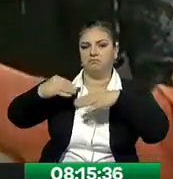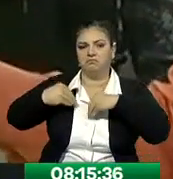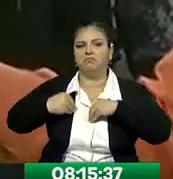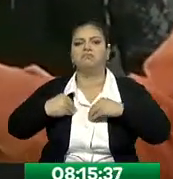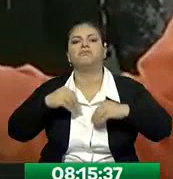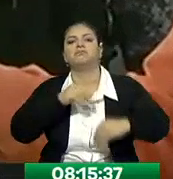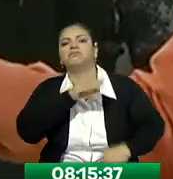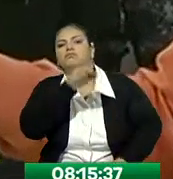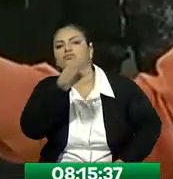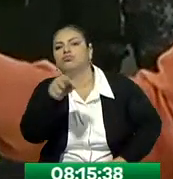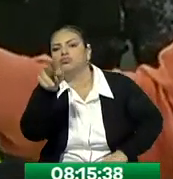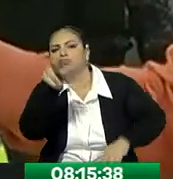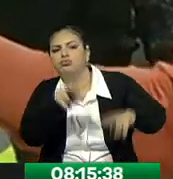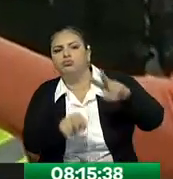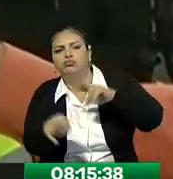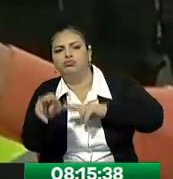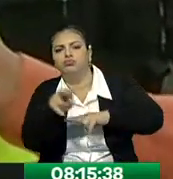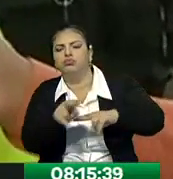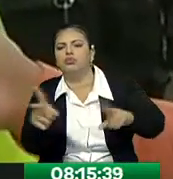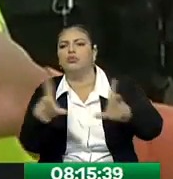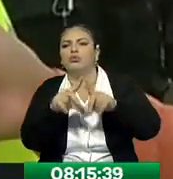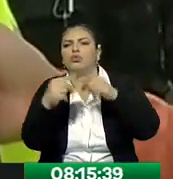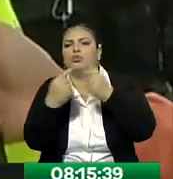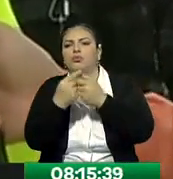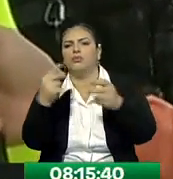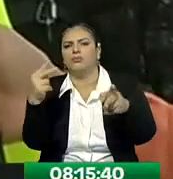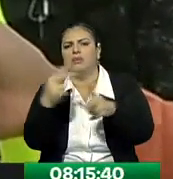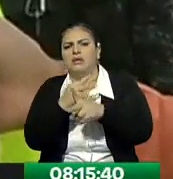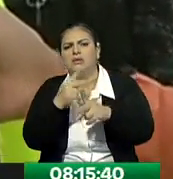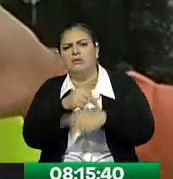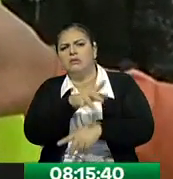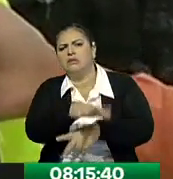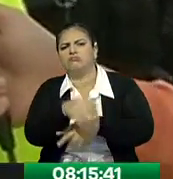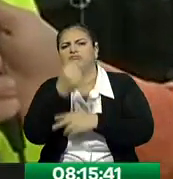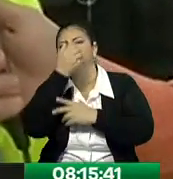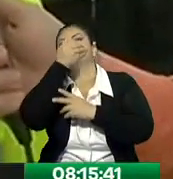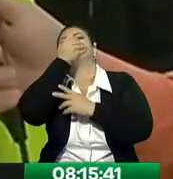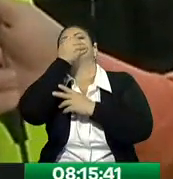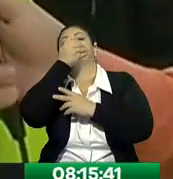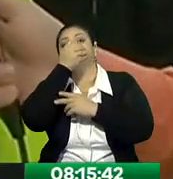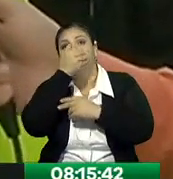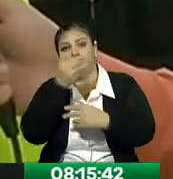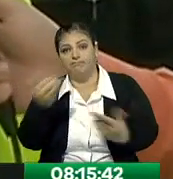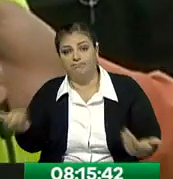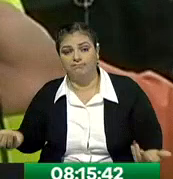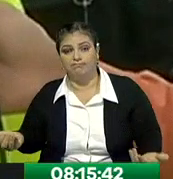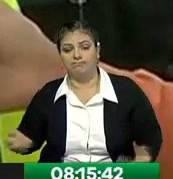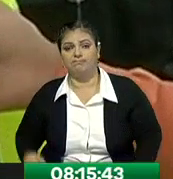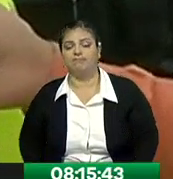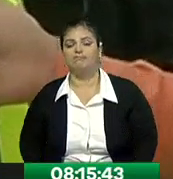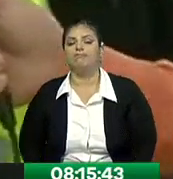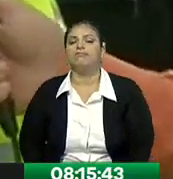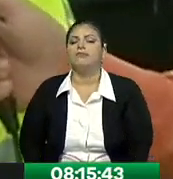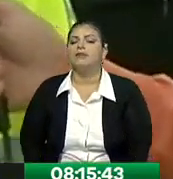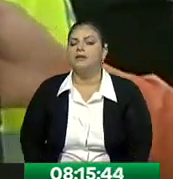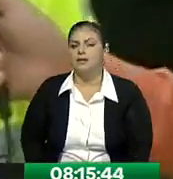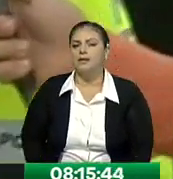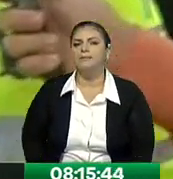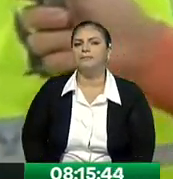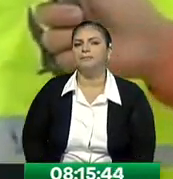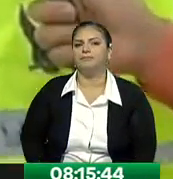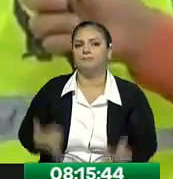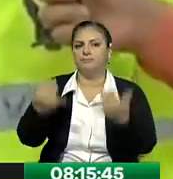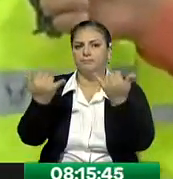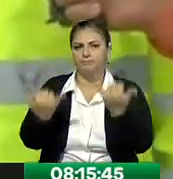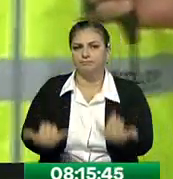extorsivo y delitos conexos que se han venido perpetrando en el Distrito Metropolitano de Guayaquil. Estamos cumpliendo estas diligencias judiciales,